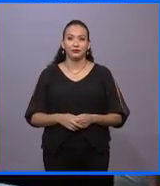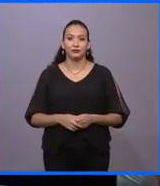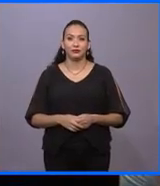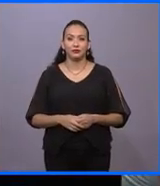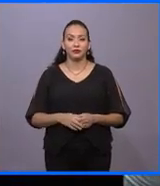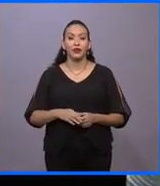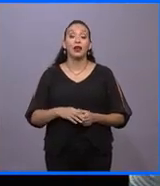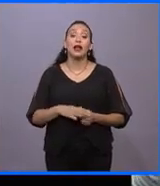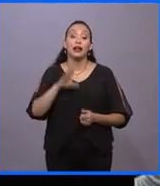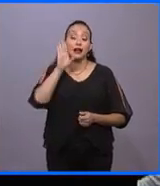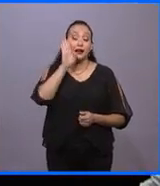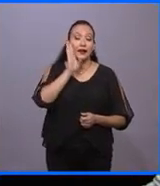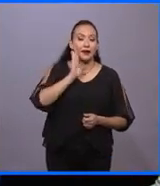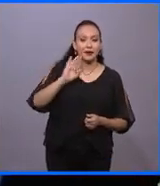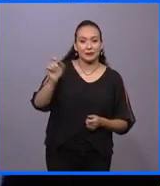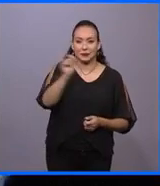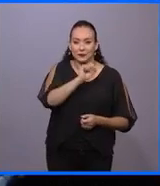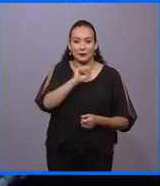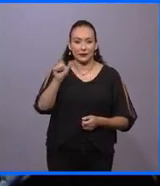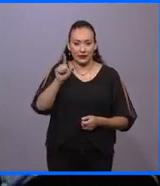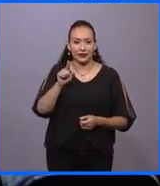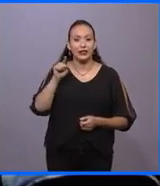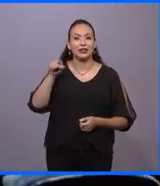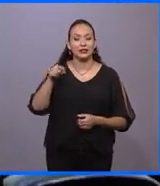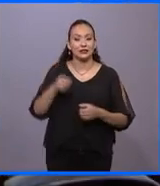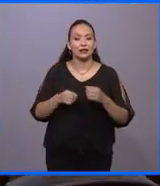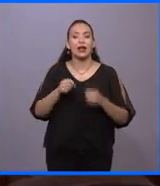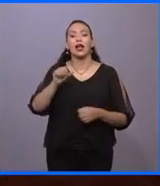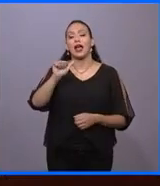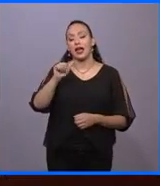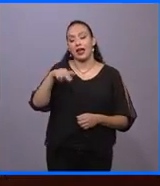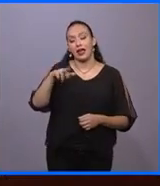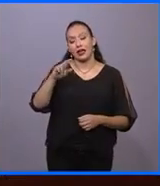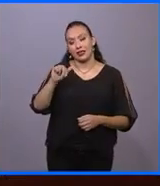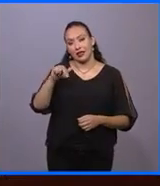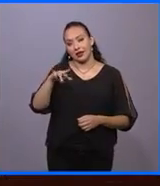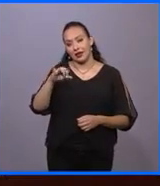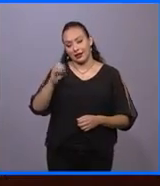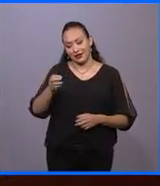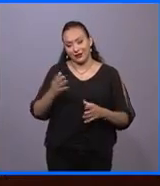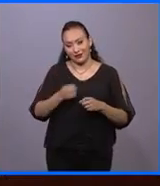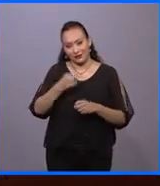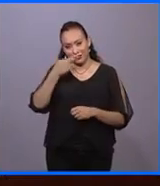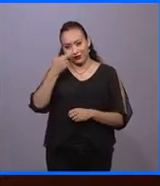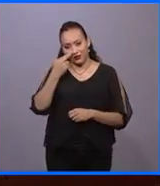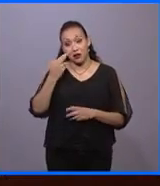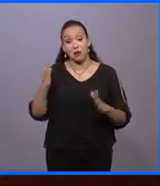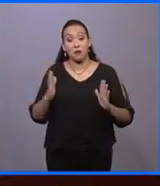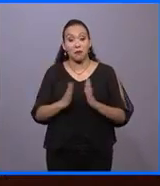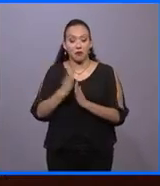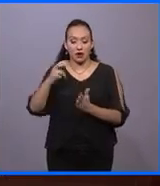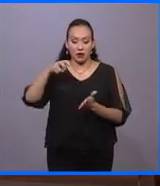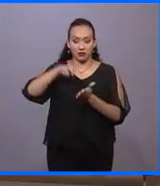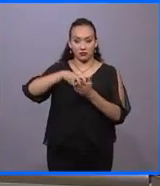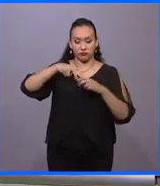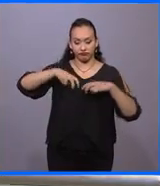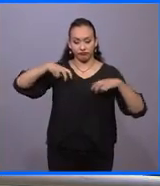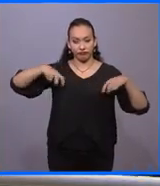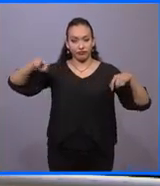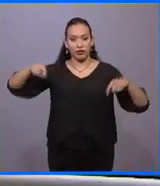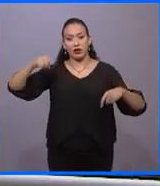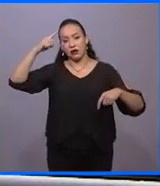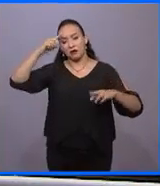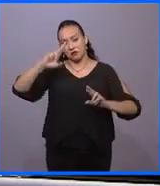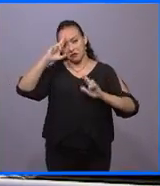La ministra de la Suprema Corte de Justicia de la Nación, Ana Margarita Ríos Farhat, participó en la ceremonia de condecoración al